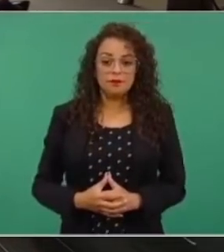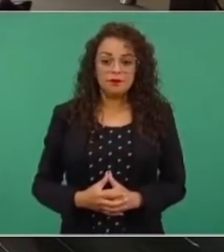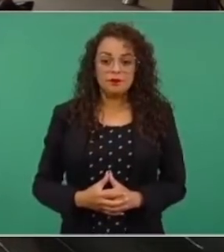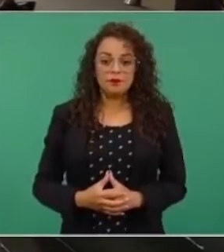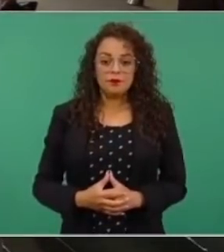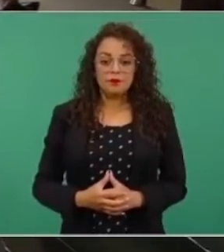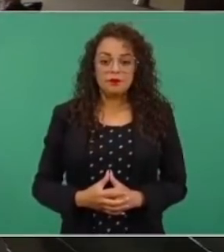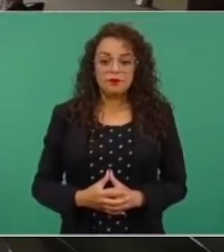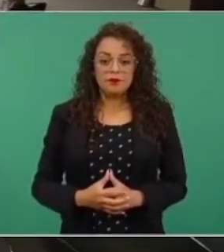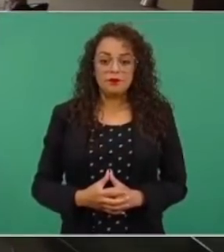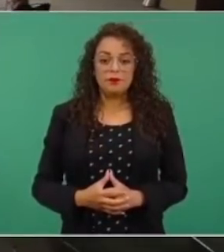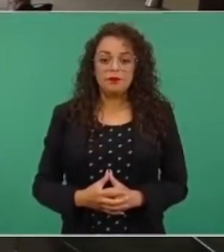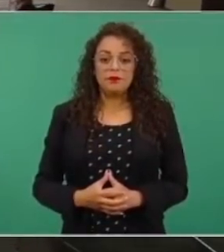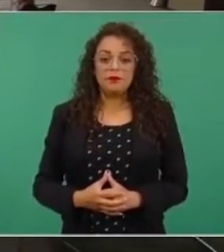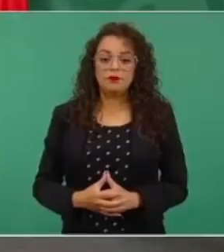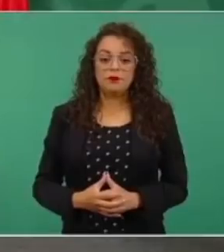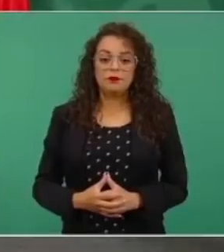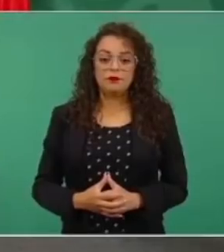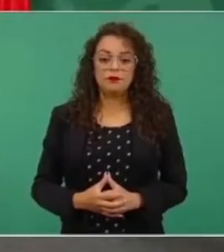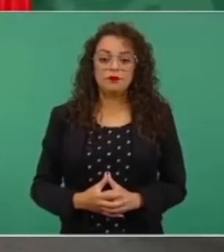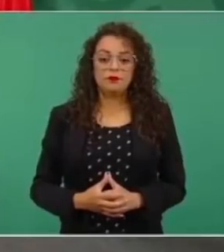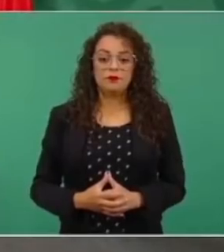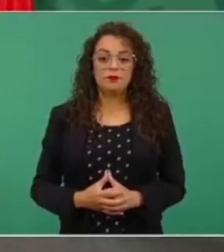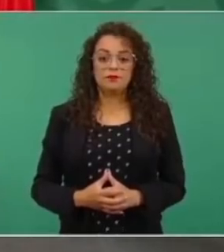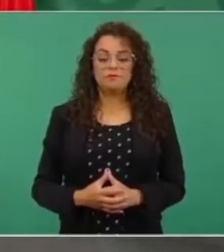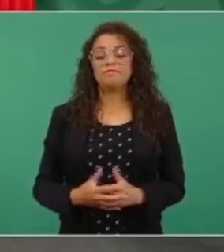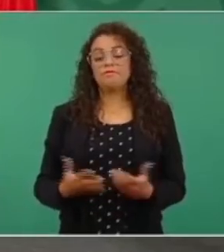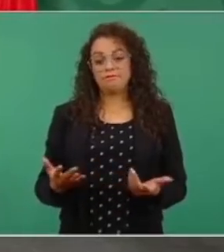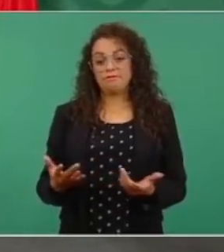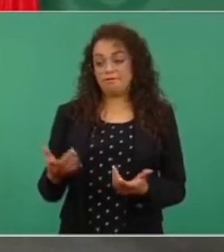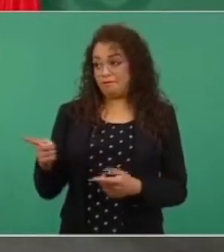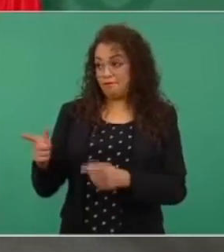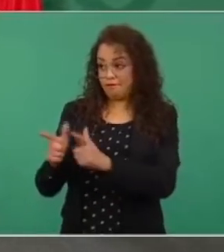Entonces ahí salen los intelectuales.